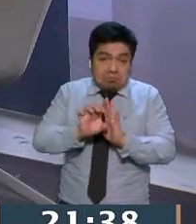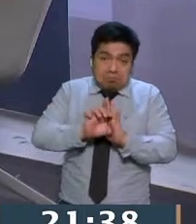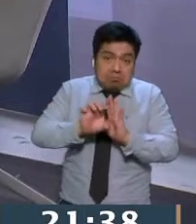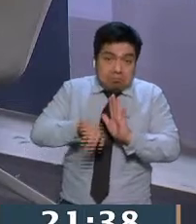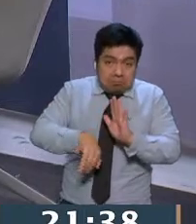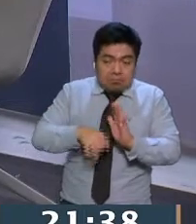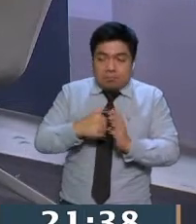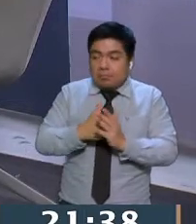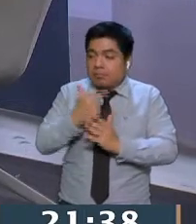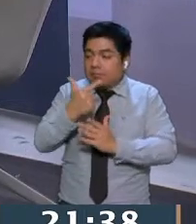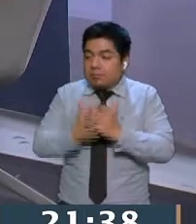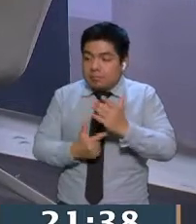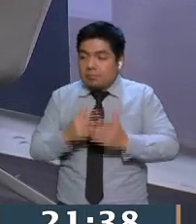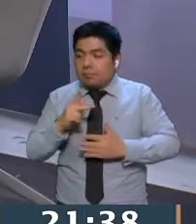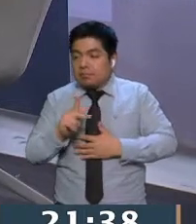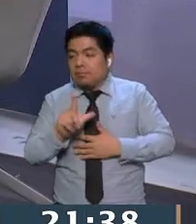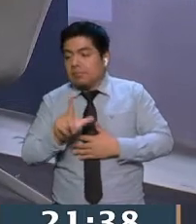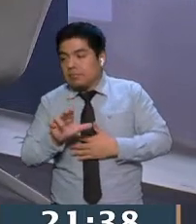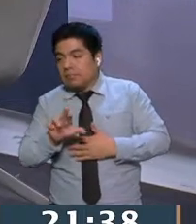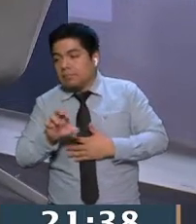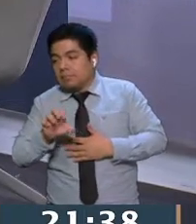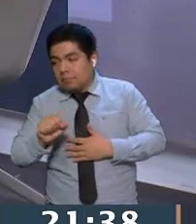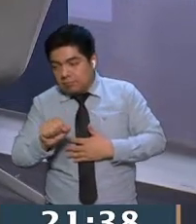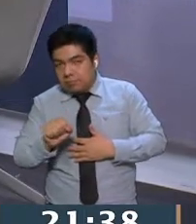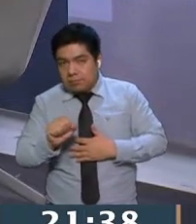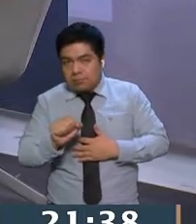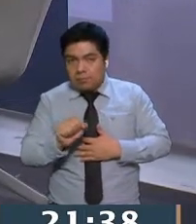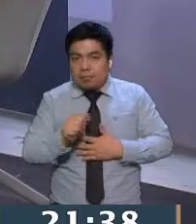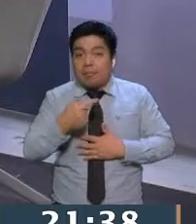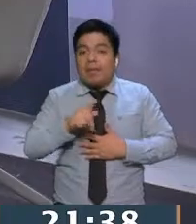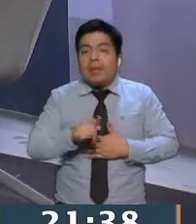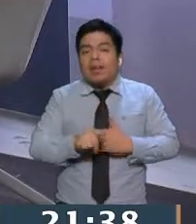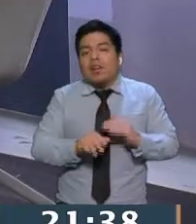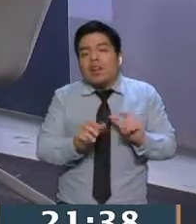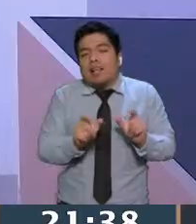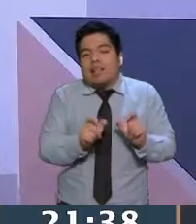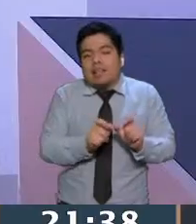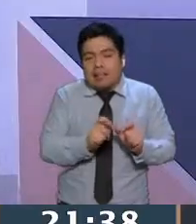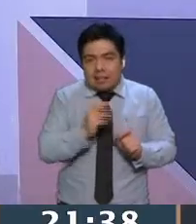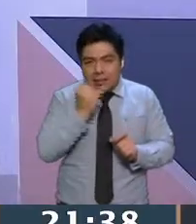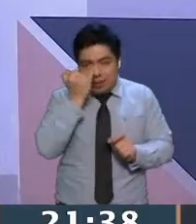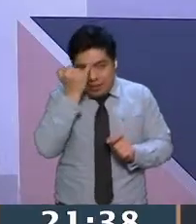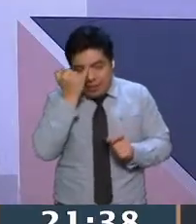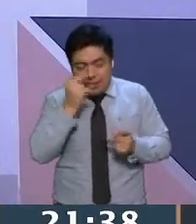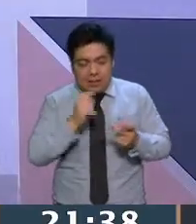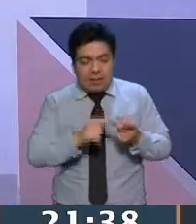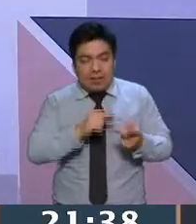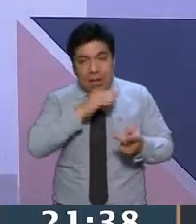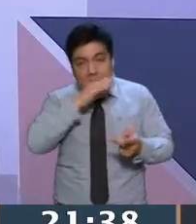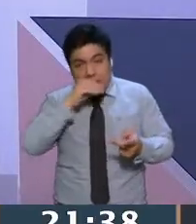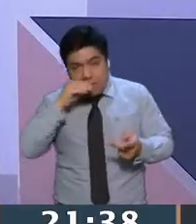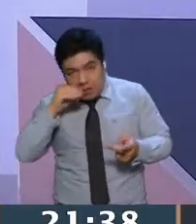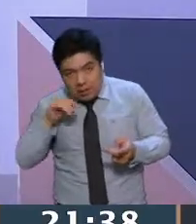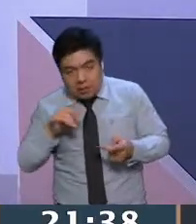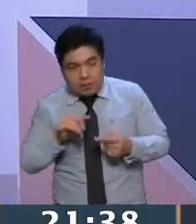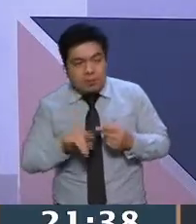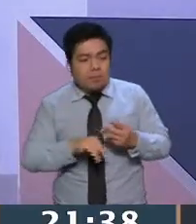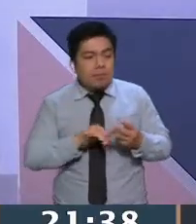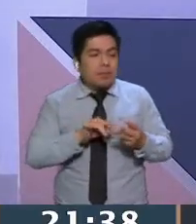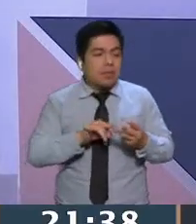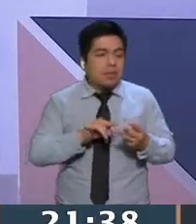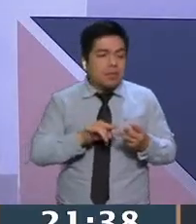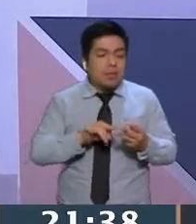de pluris, primeras minorías, pero probadamente minorías, ¿no? Indígenas, afrodescendencias, por